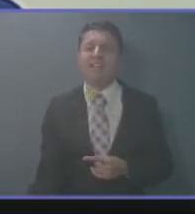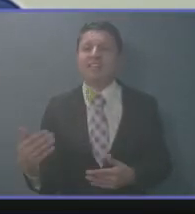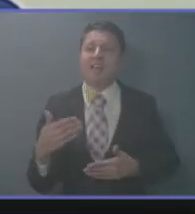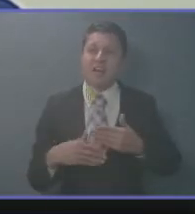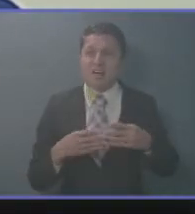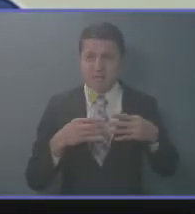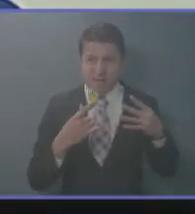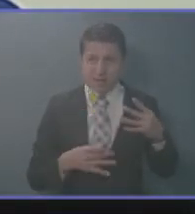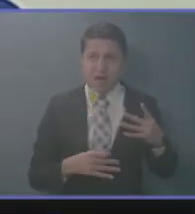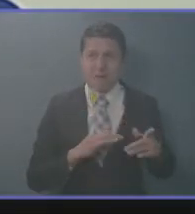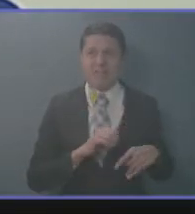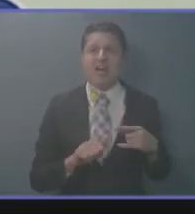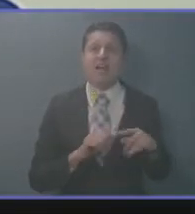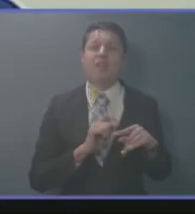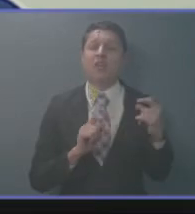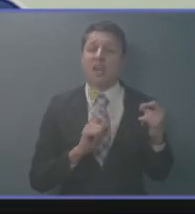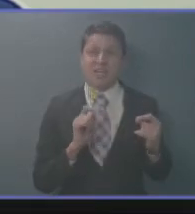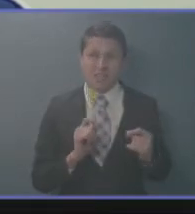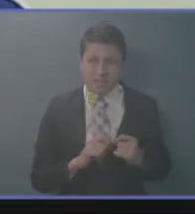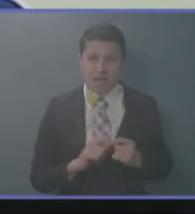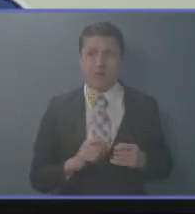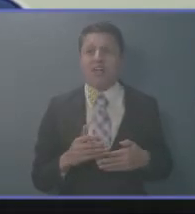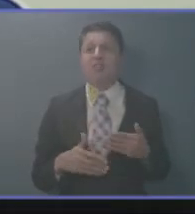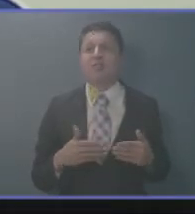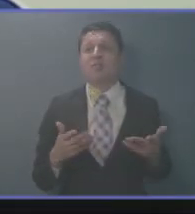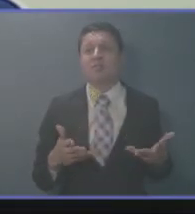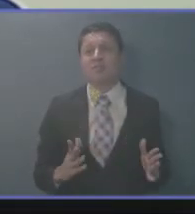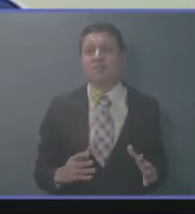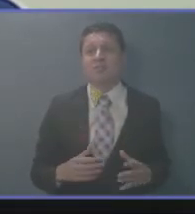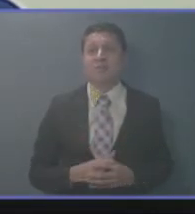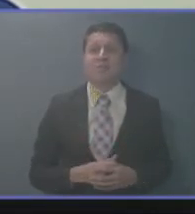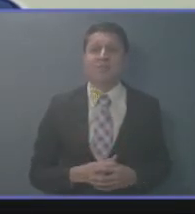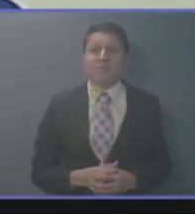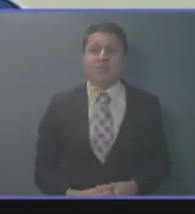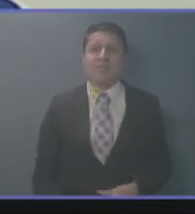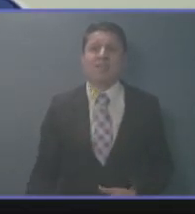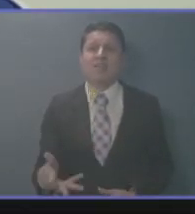legislativo número 593, de fecha